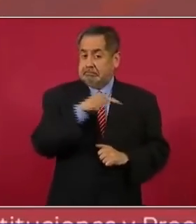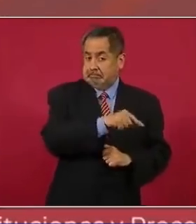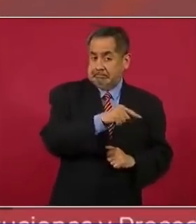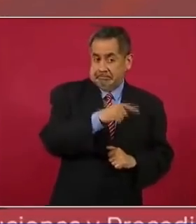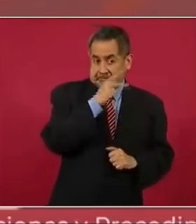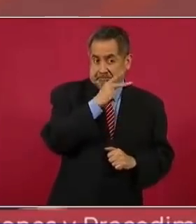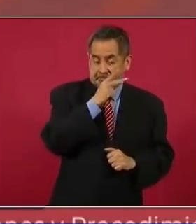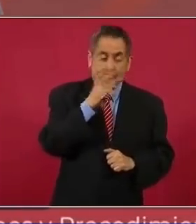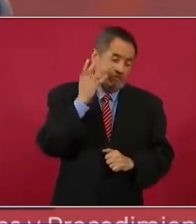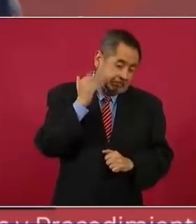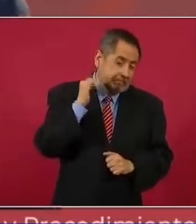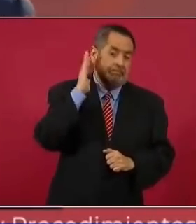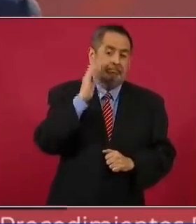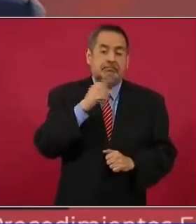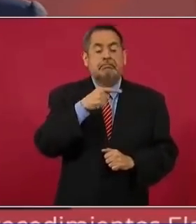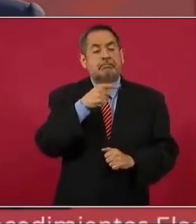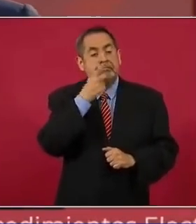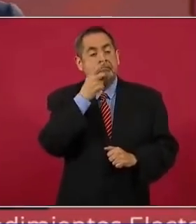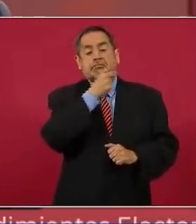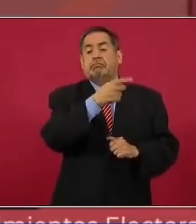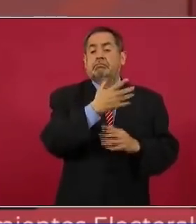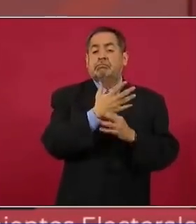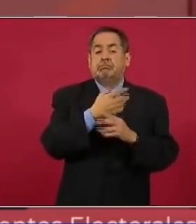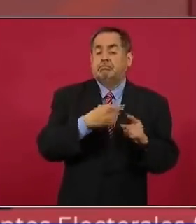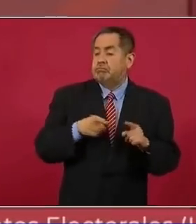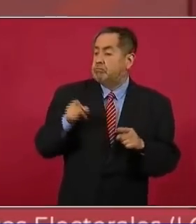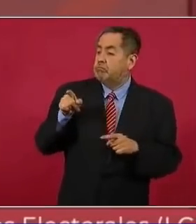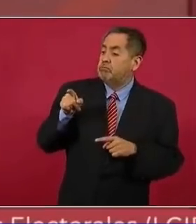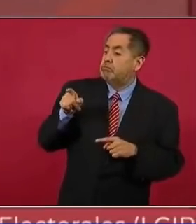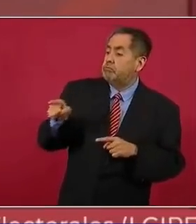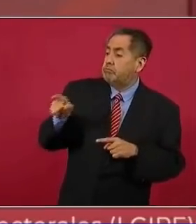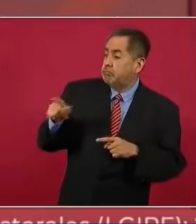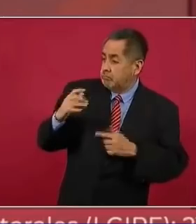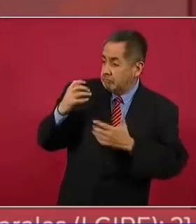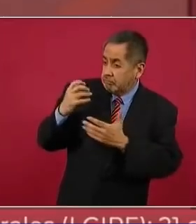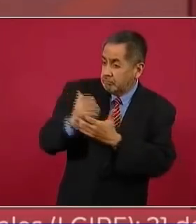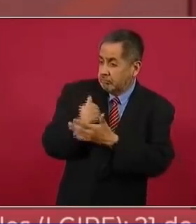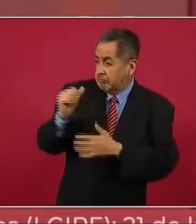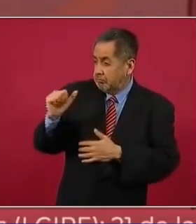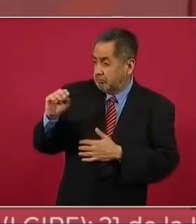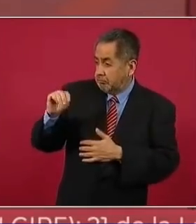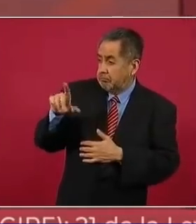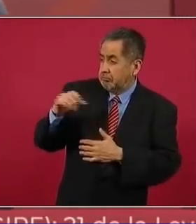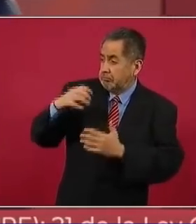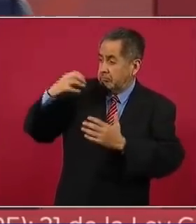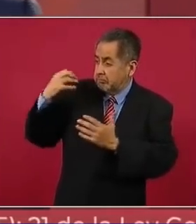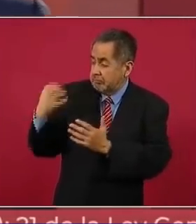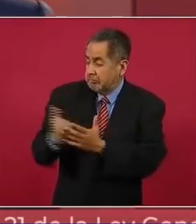que si yo ganaba, no descartaban la posibilidad de actuar